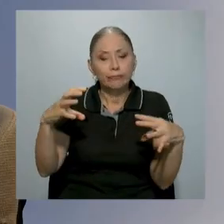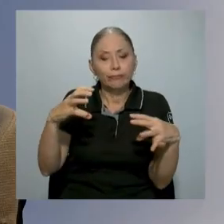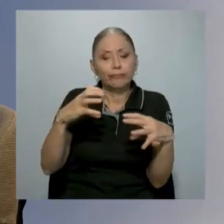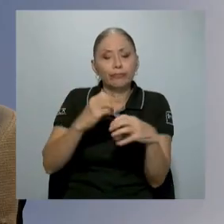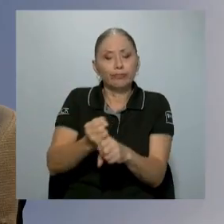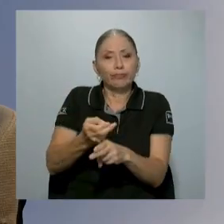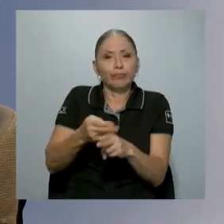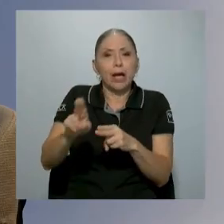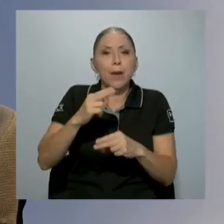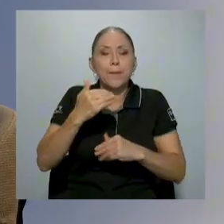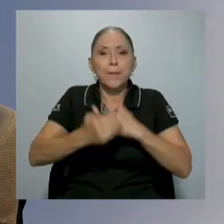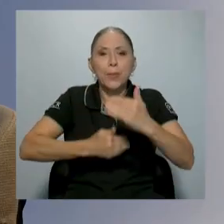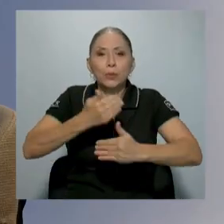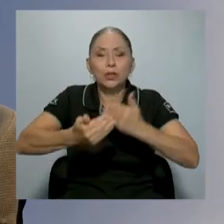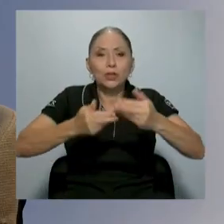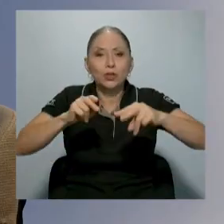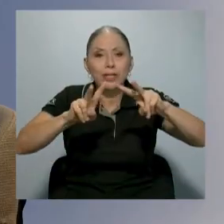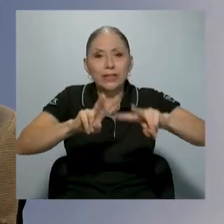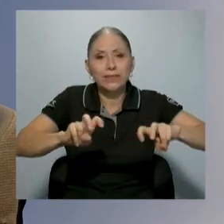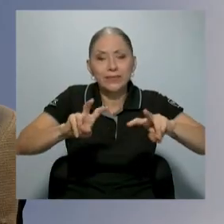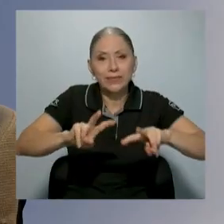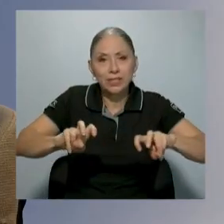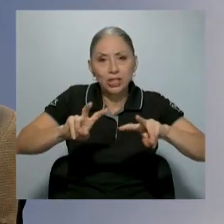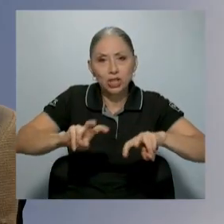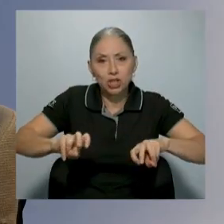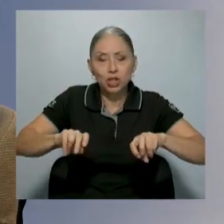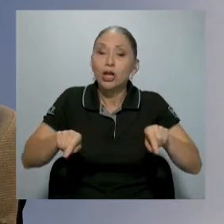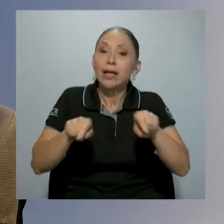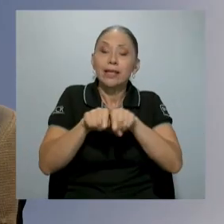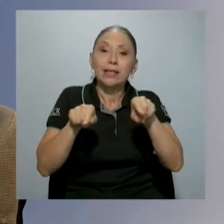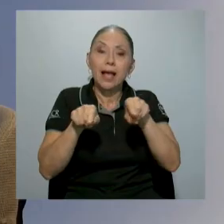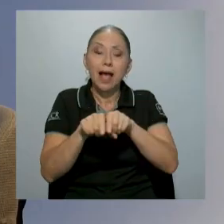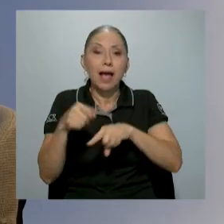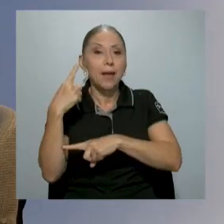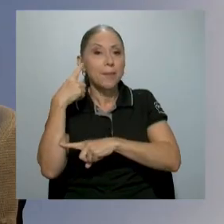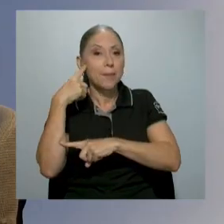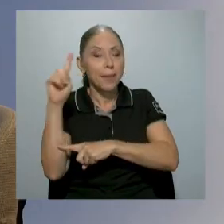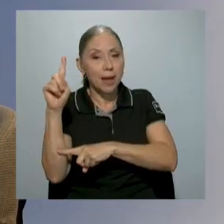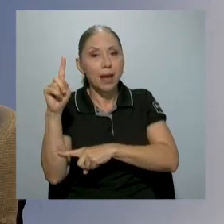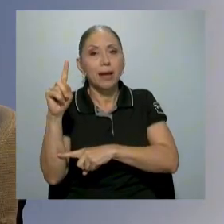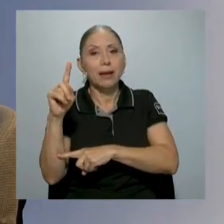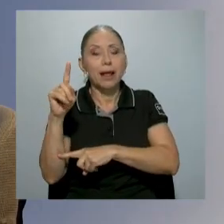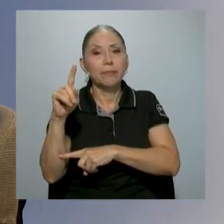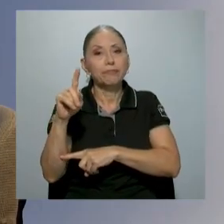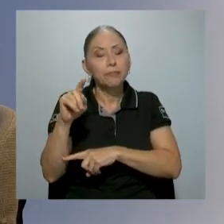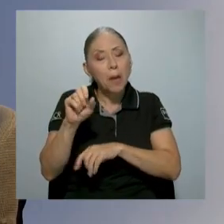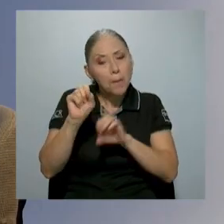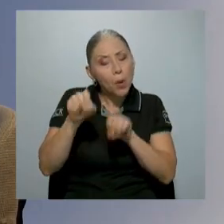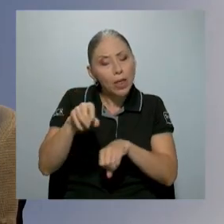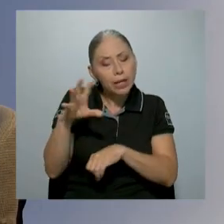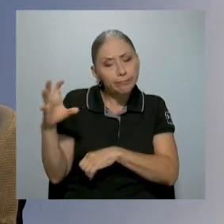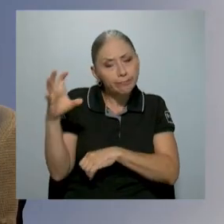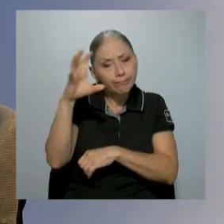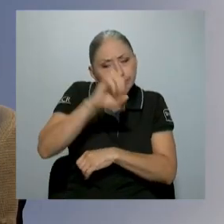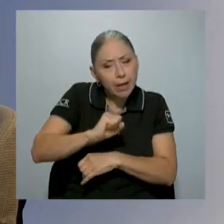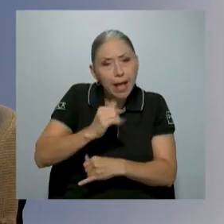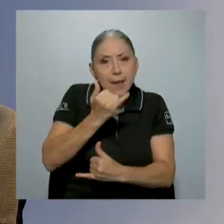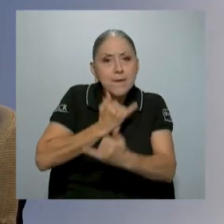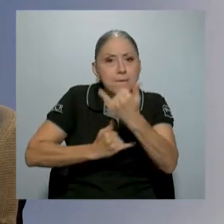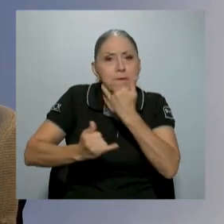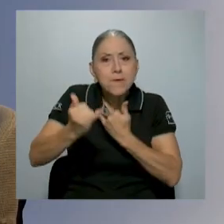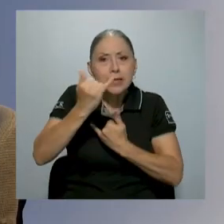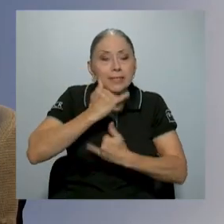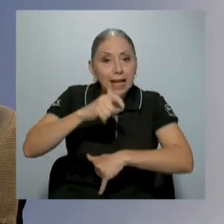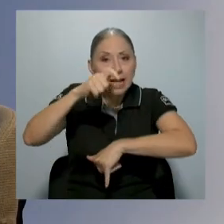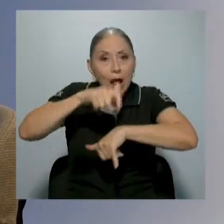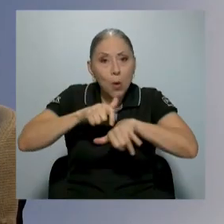de revisión e inclusive para revisar posibles, digamos, errores a la hora de redactar el informe, inclusive tanto a